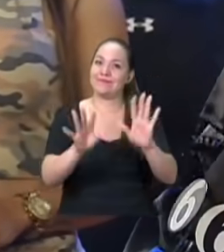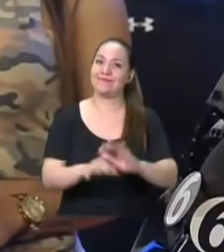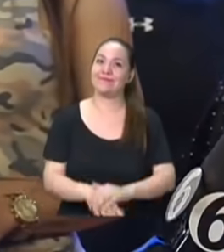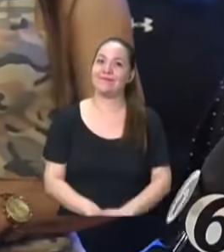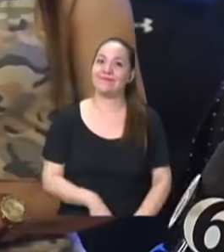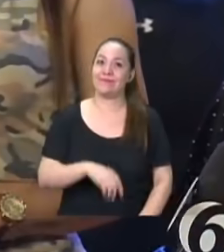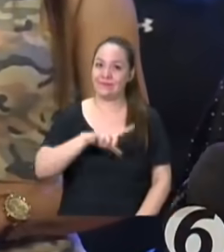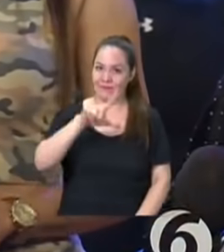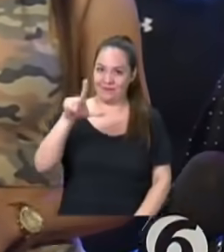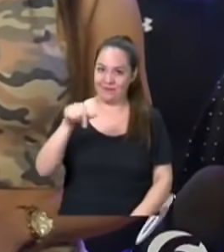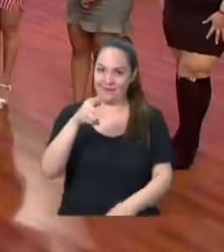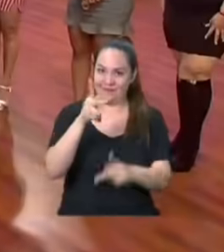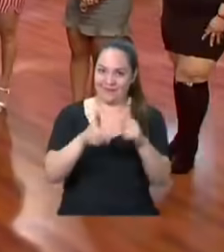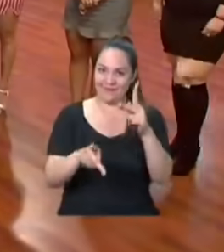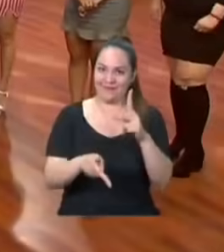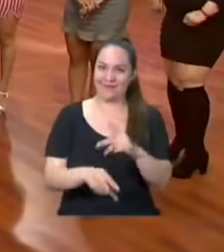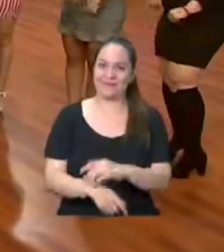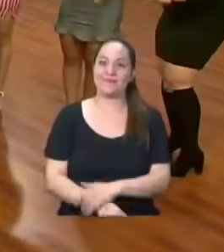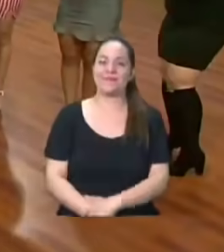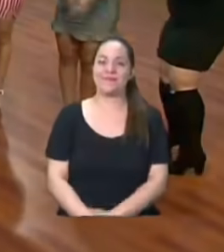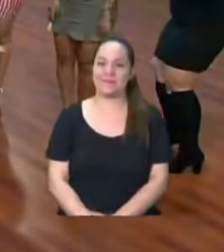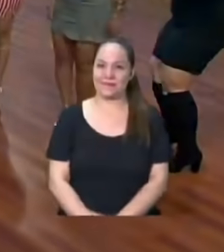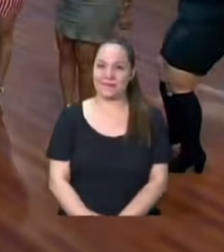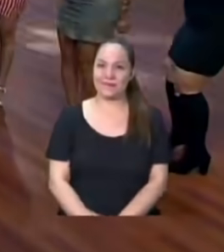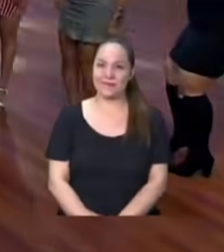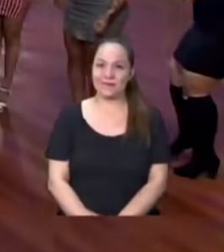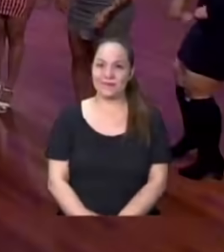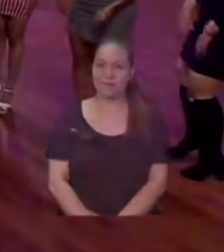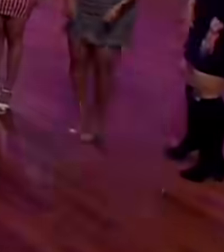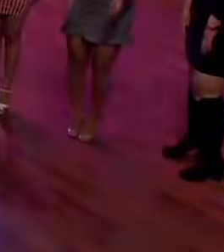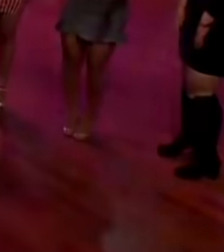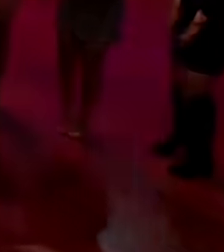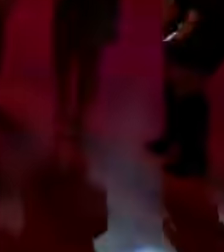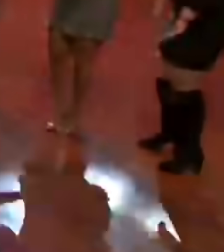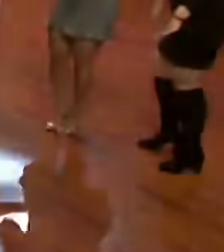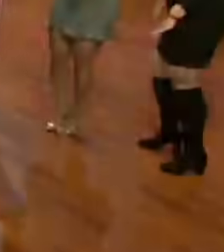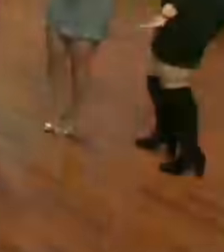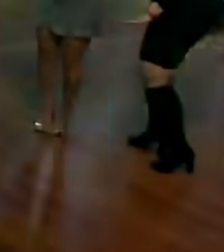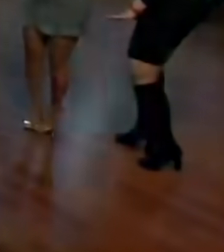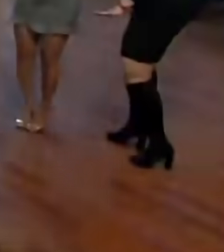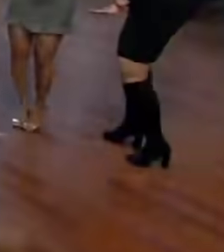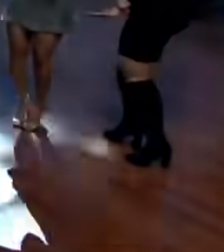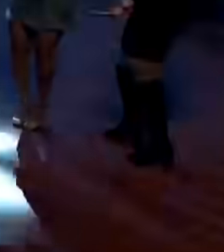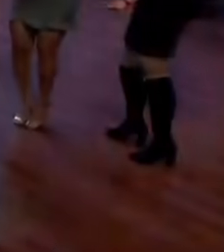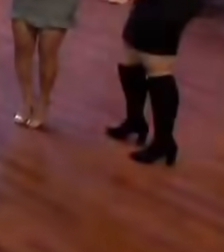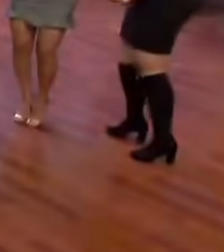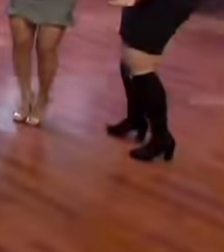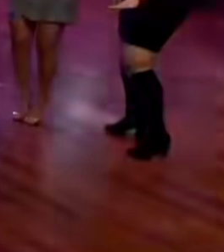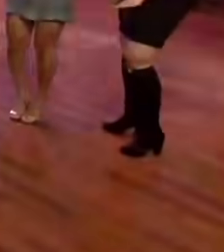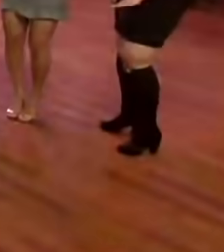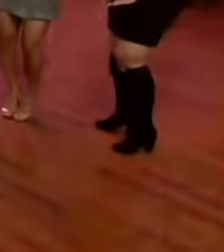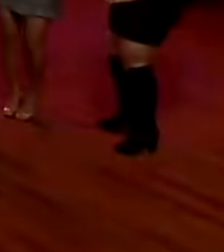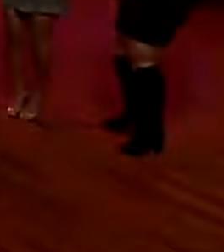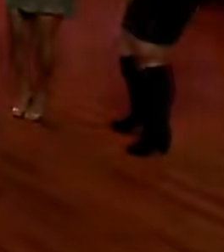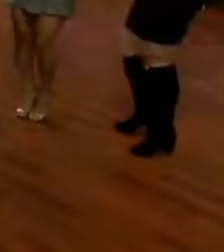después de este mensaje. Se va para la calle en busca de un ángel.